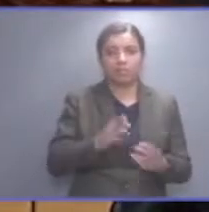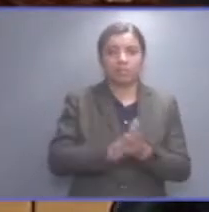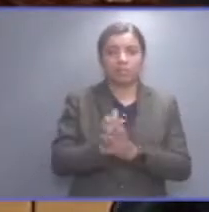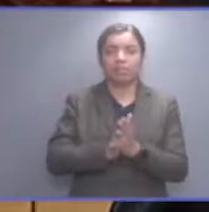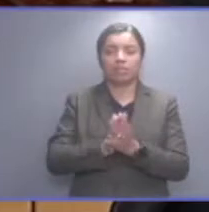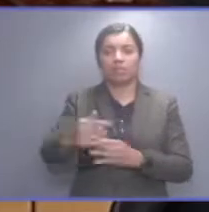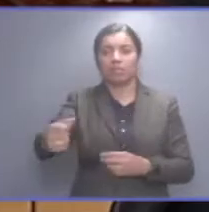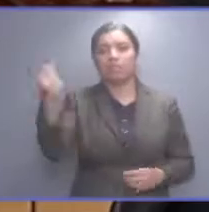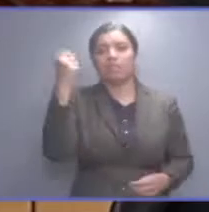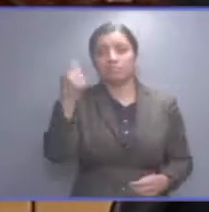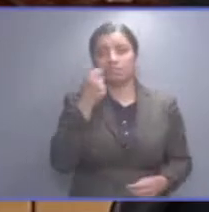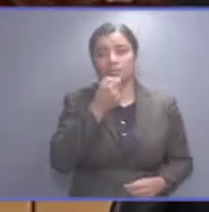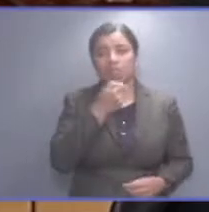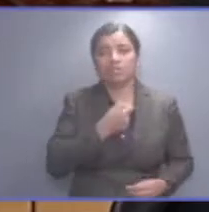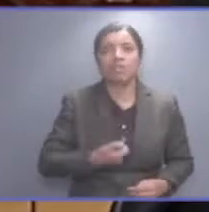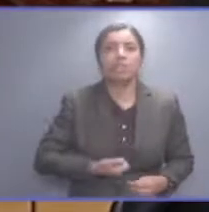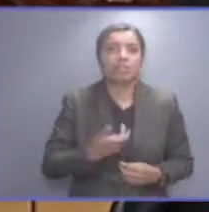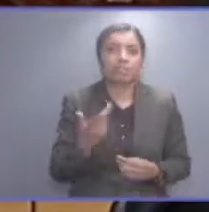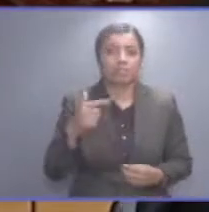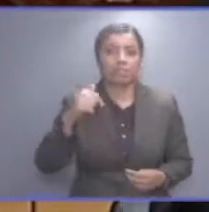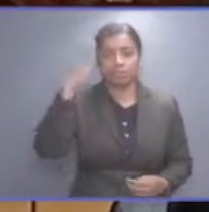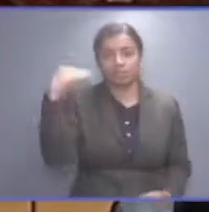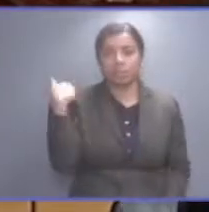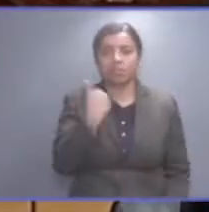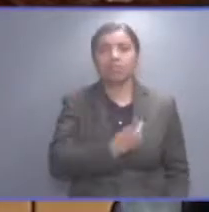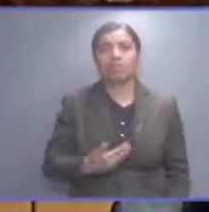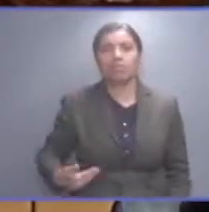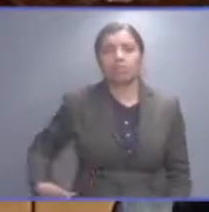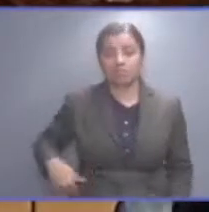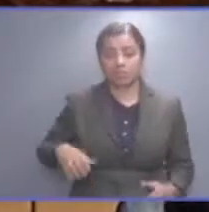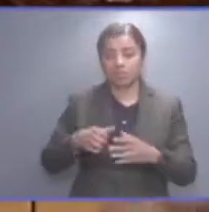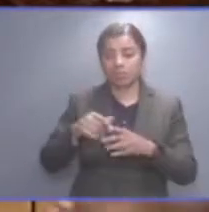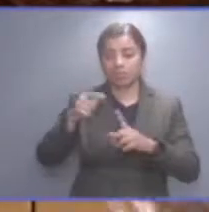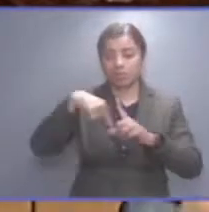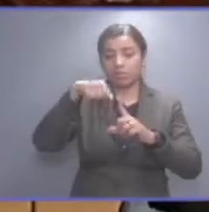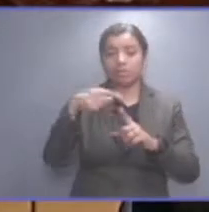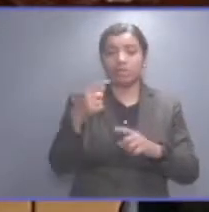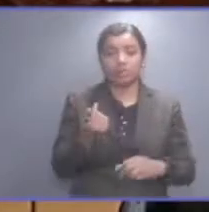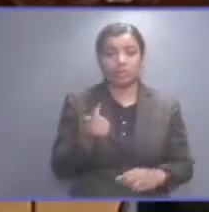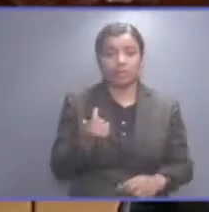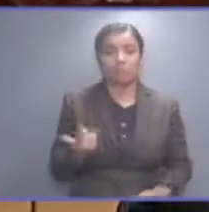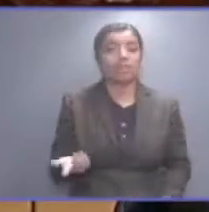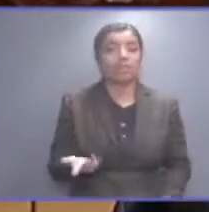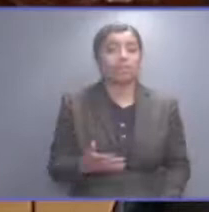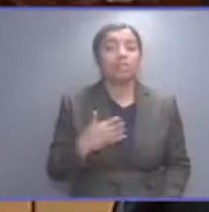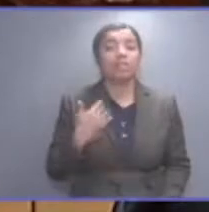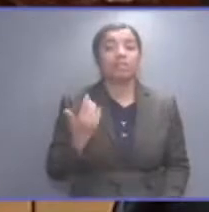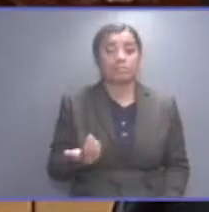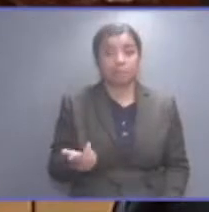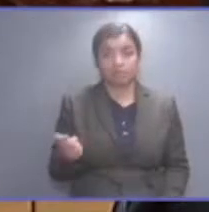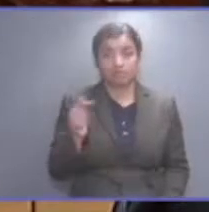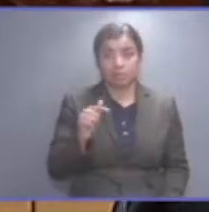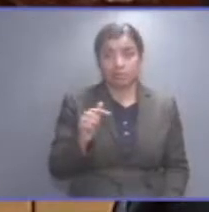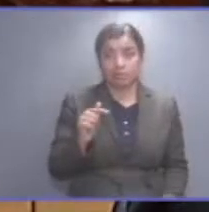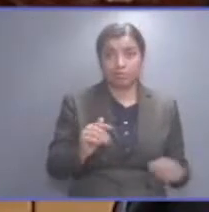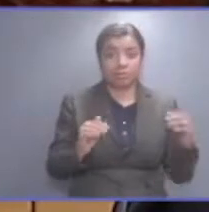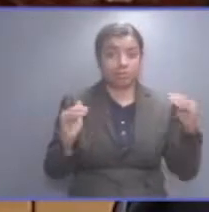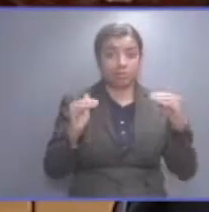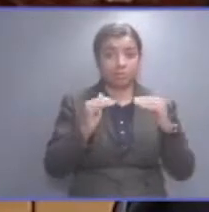importante, y le agradezco a la presidenta de la Comisión Financiera, y es que al igual